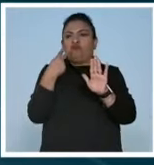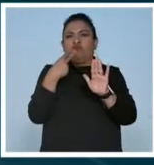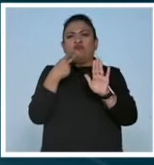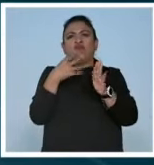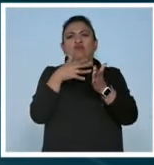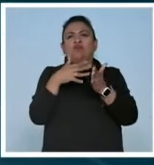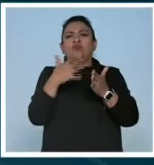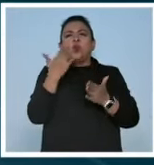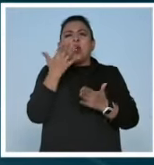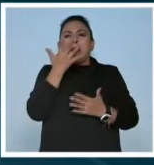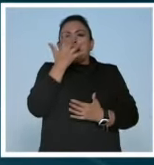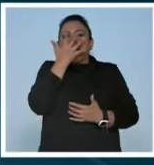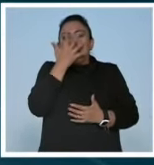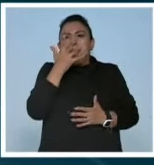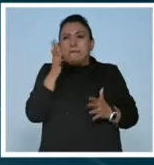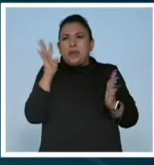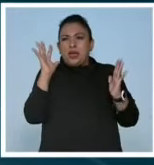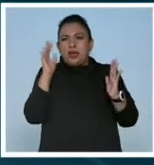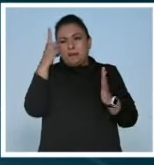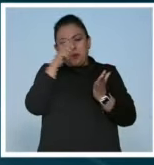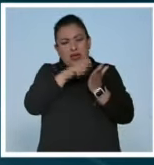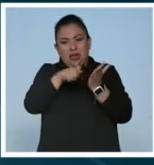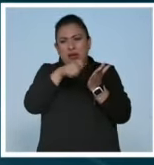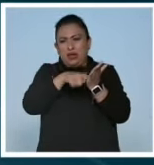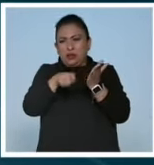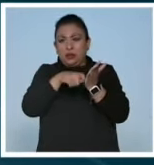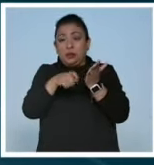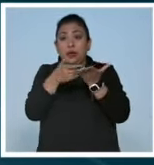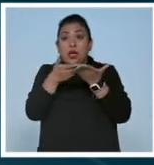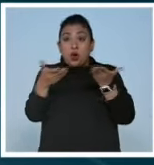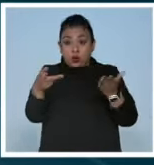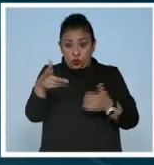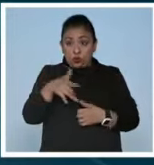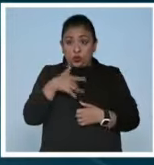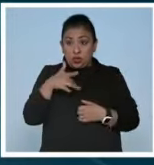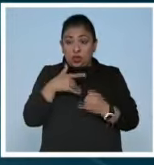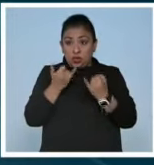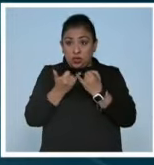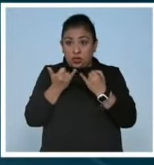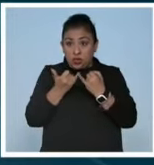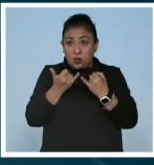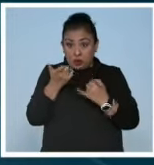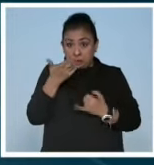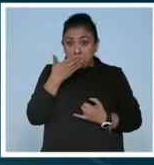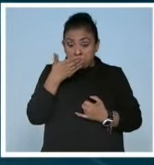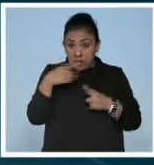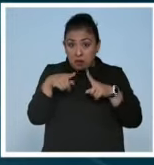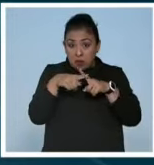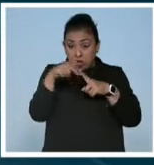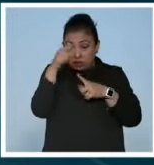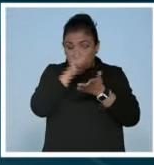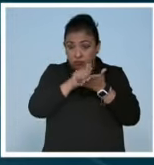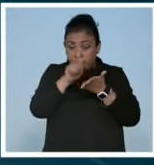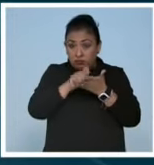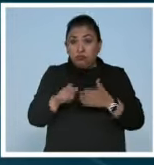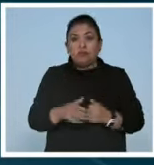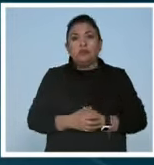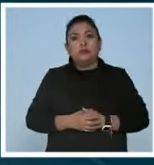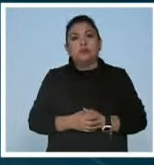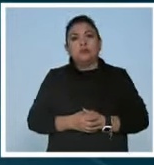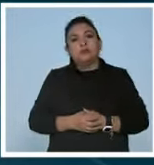ese no tener pudor a la hora de escribir. ¿Ahora lo sientes también como un acierto en tu literatura?